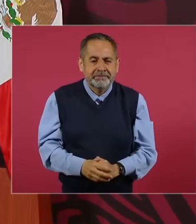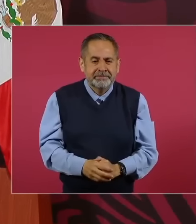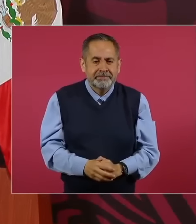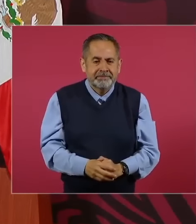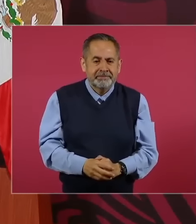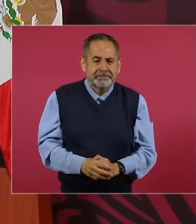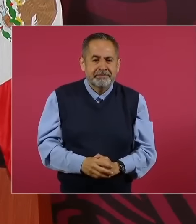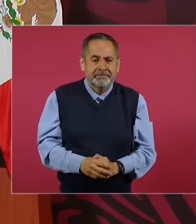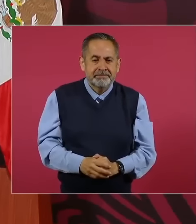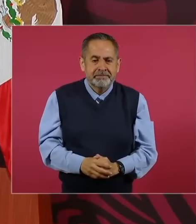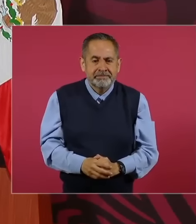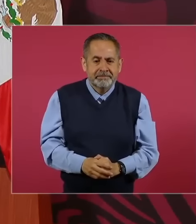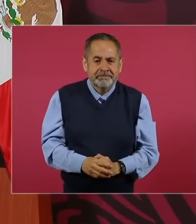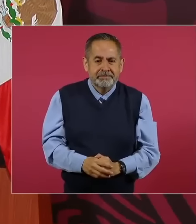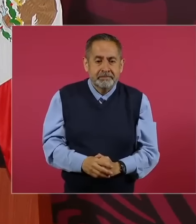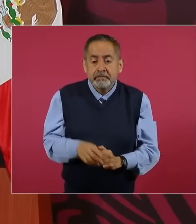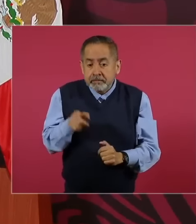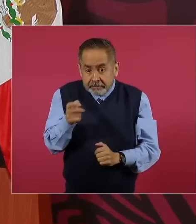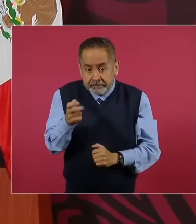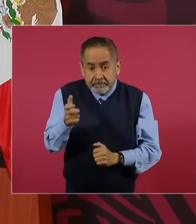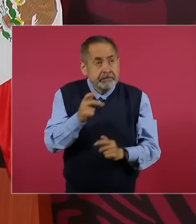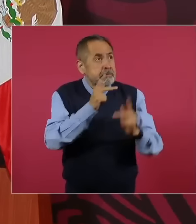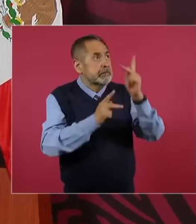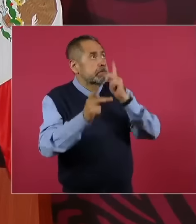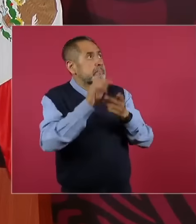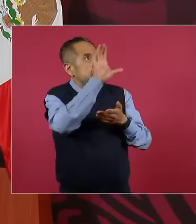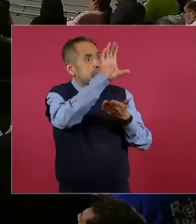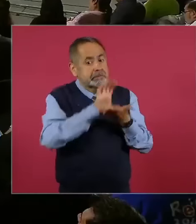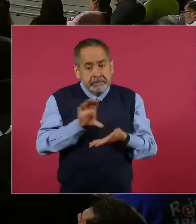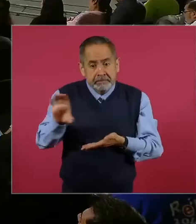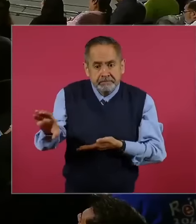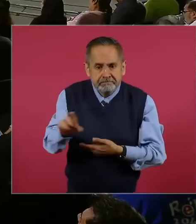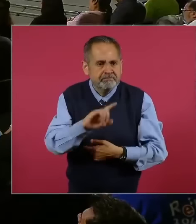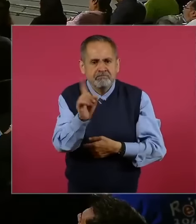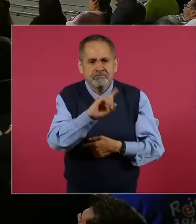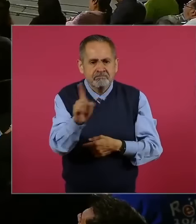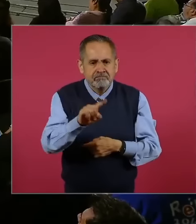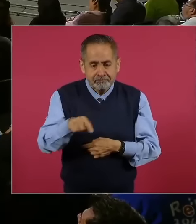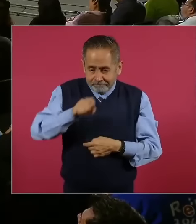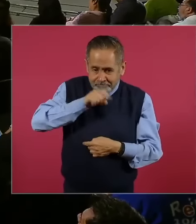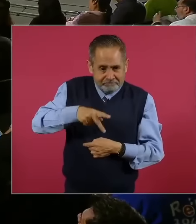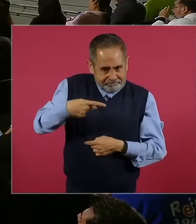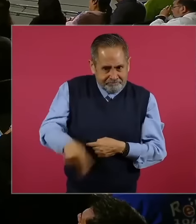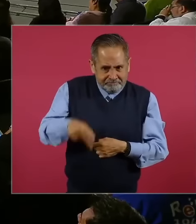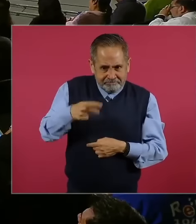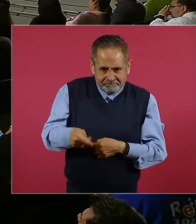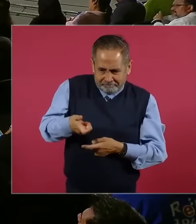No se hizo con crédito, se hizo con presupuesto público.